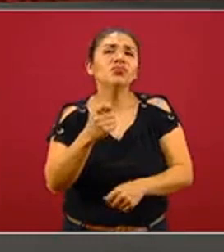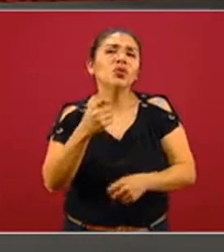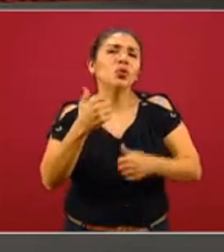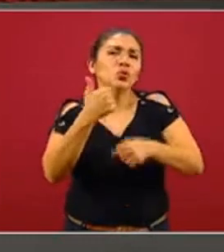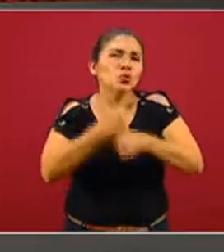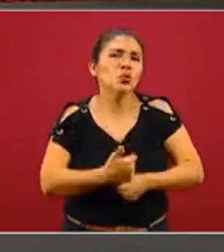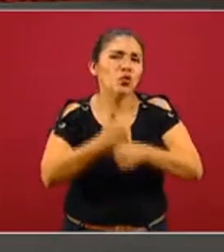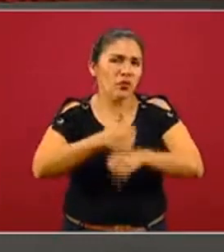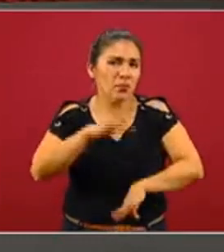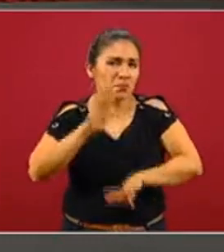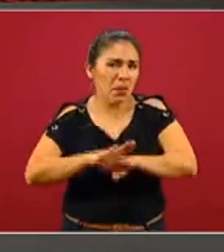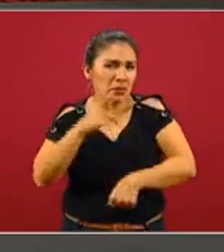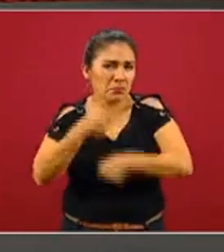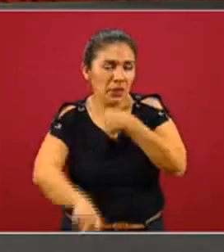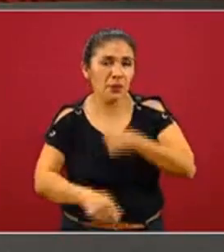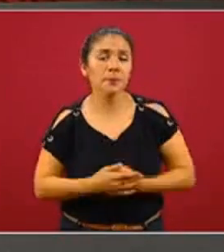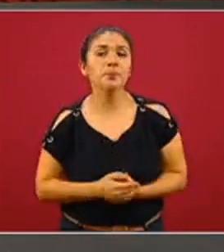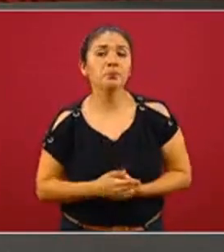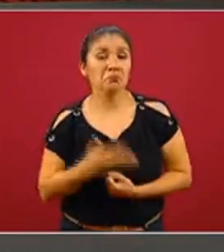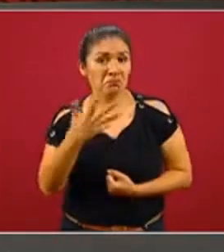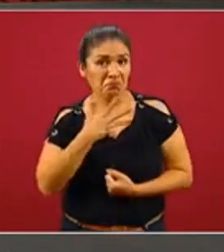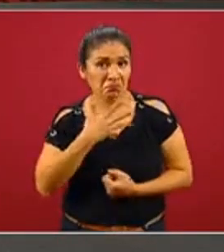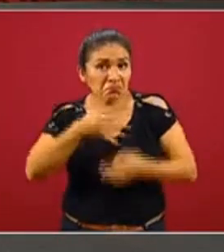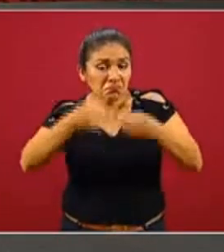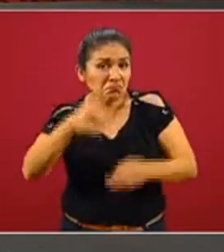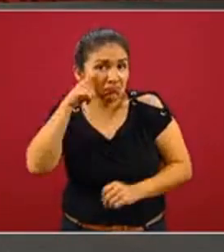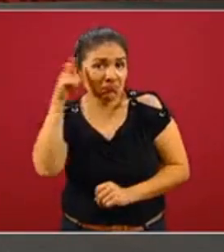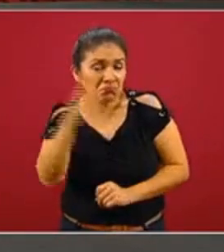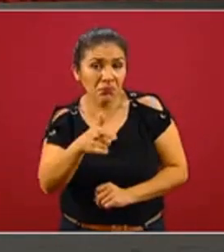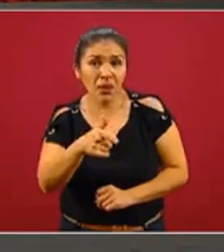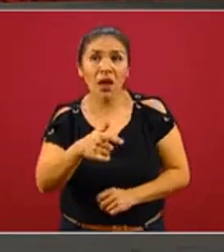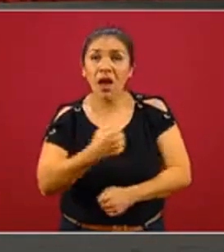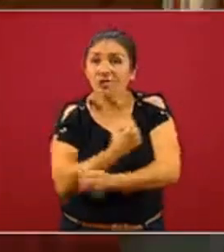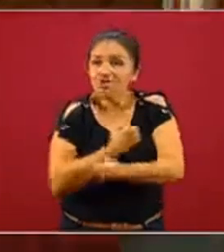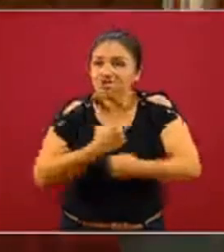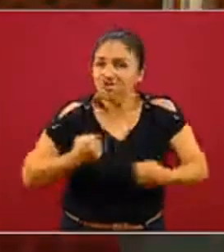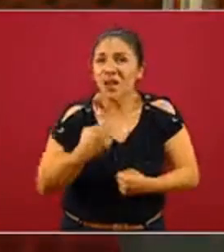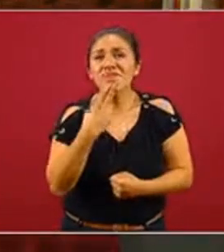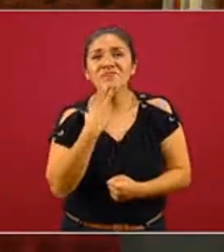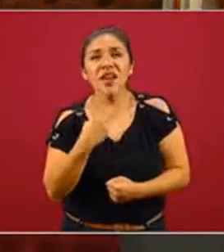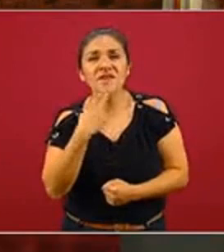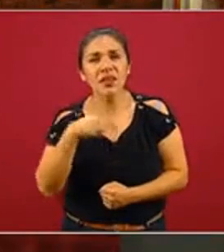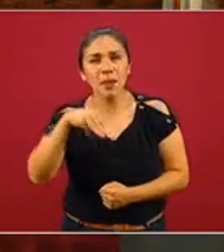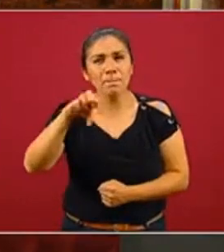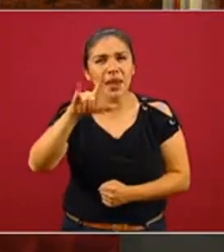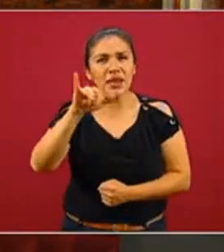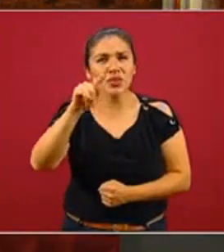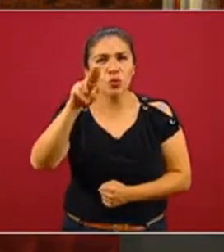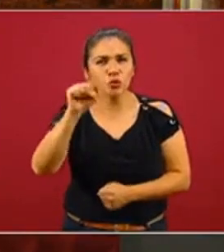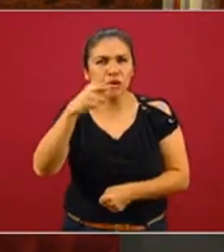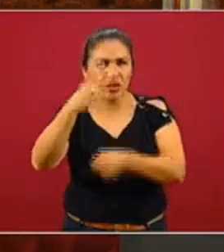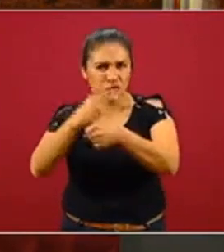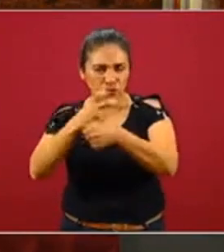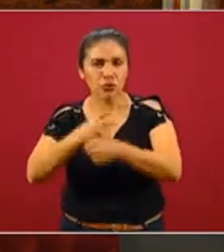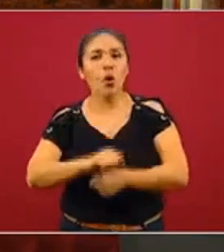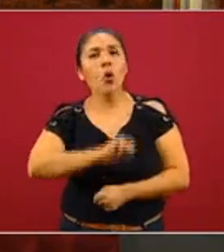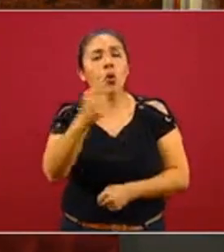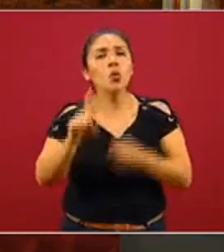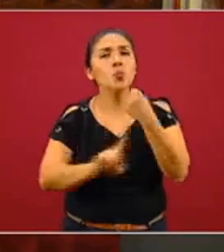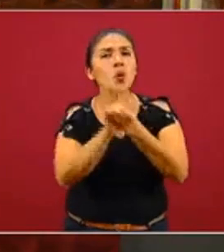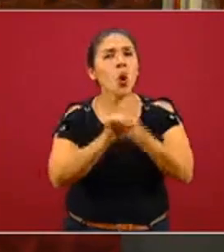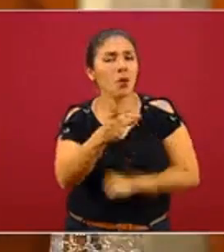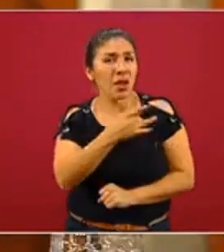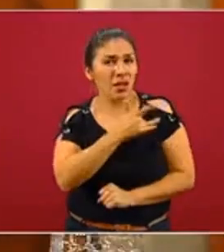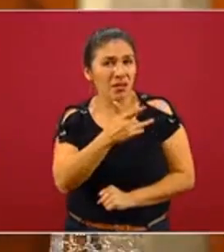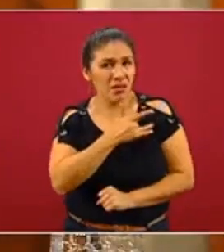Existe ya evidencia de que la obesidad, la diabetes mellitus tipo 2, los problemas